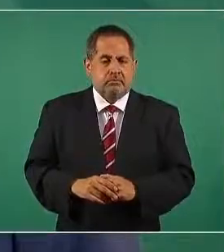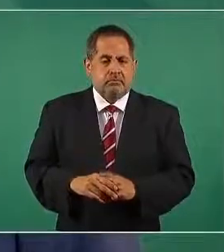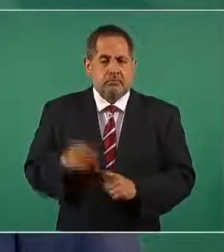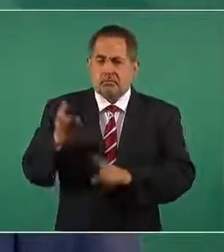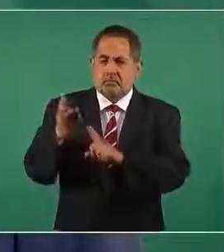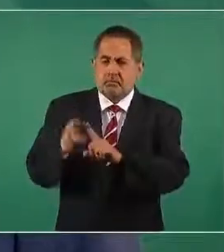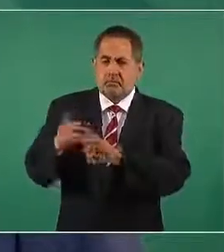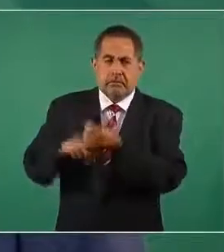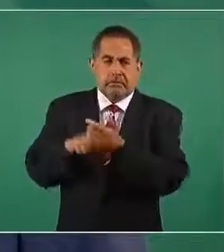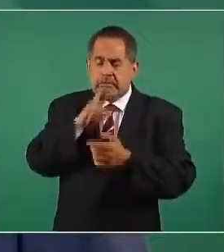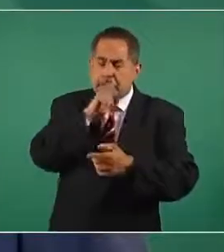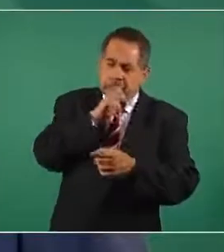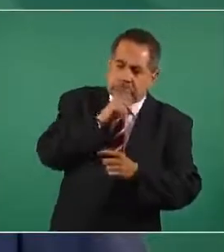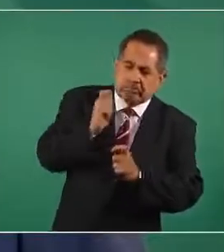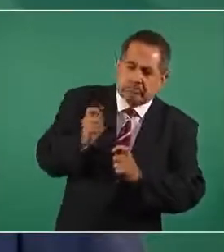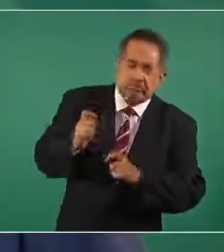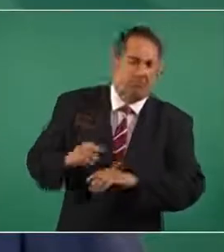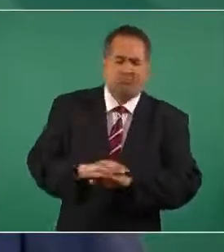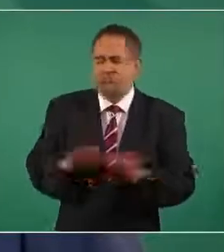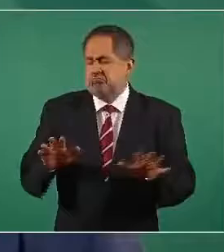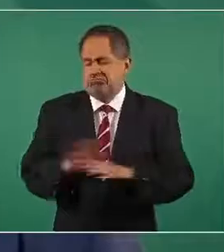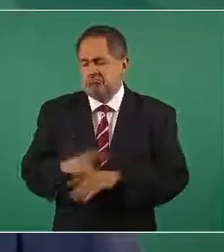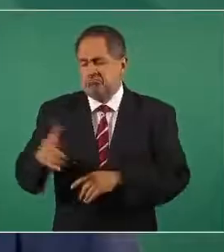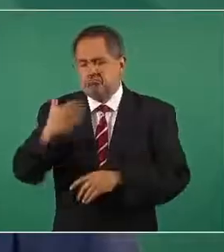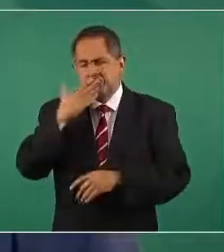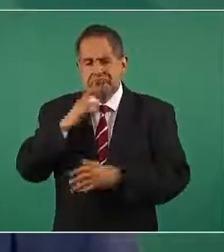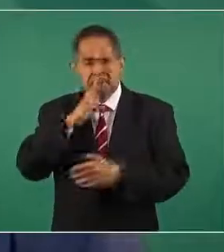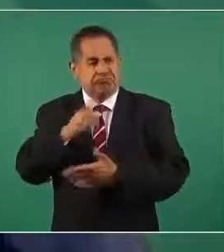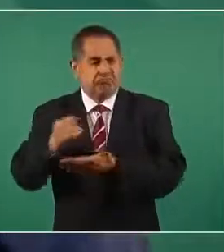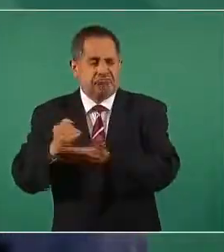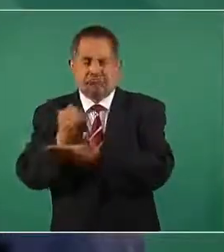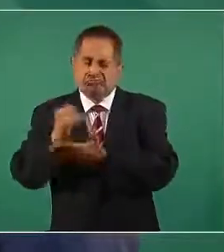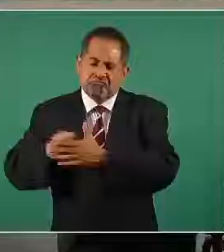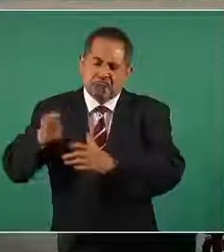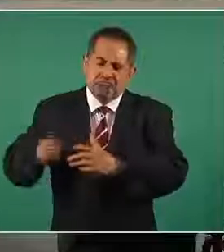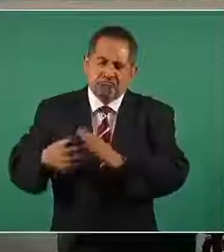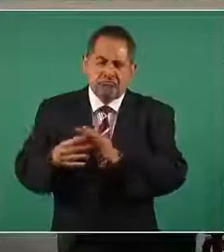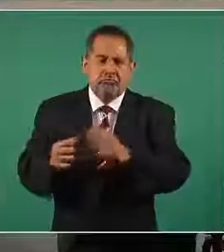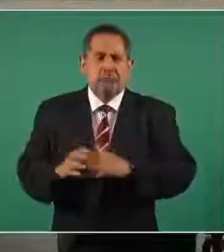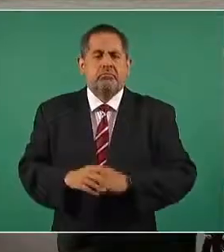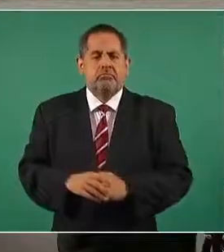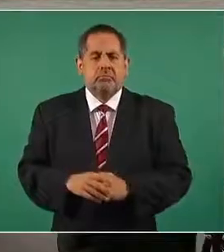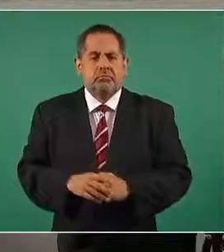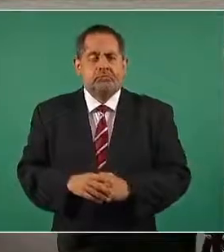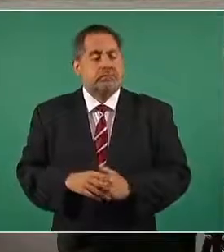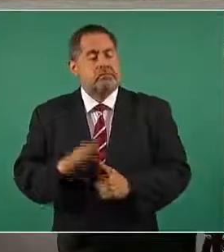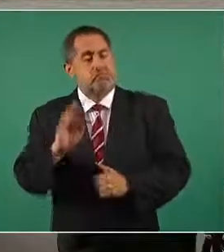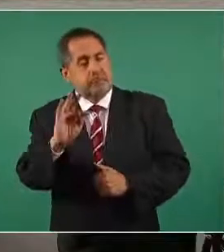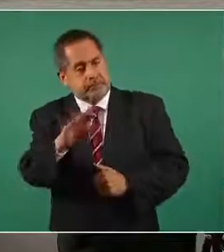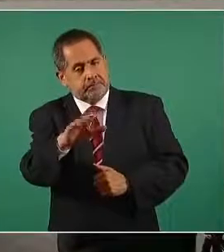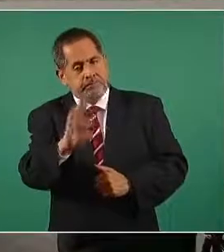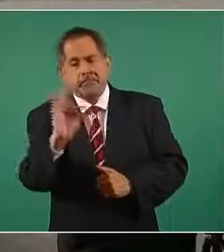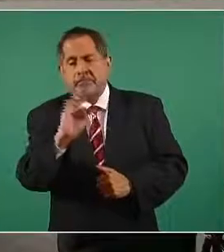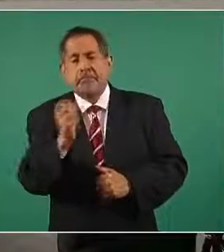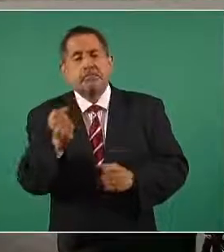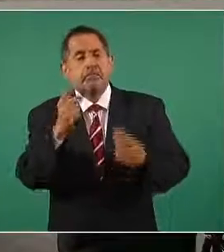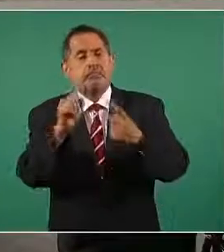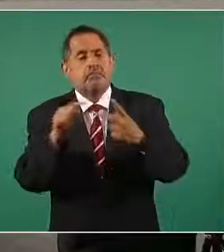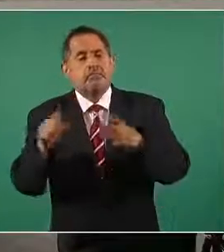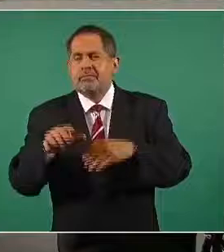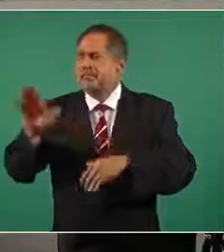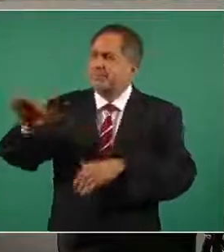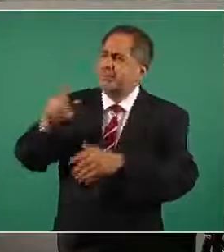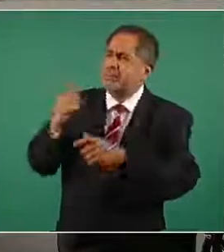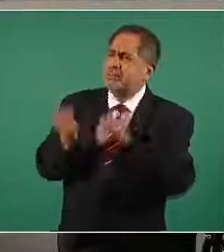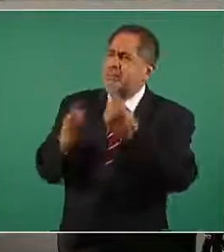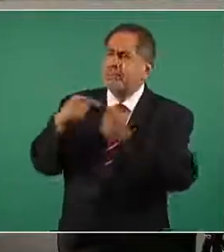tengo que preocuparme por sus resoluciones. Sí, pero la gente hay que está abajo. Casos, sí. O sea, los que aún quedan